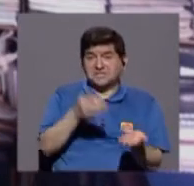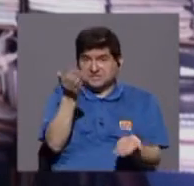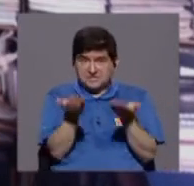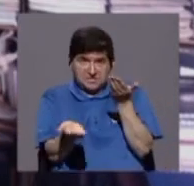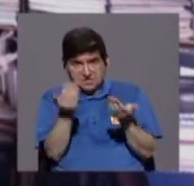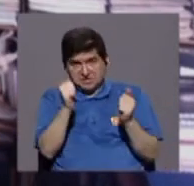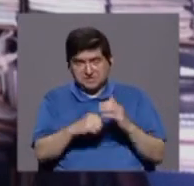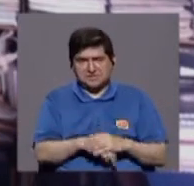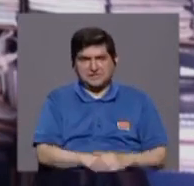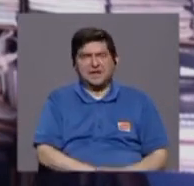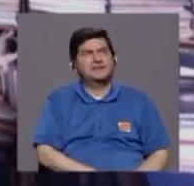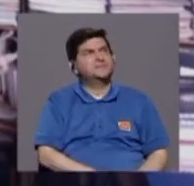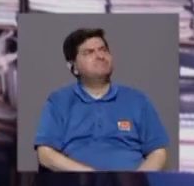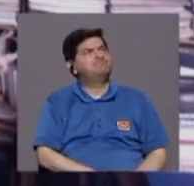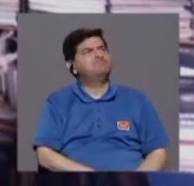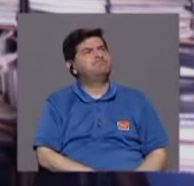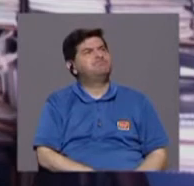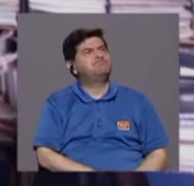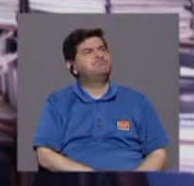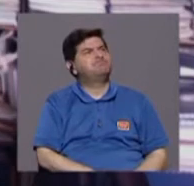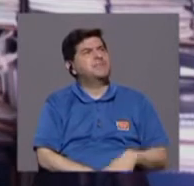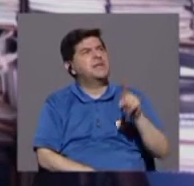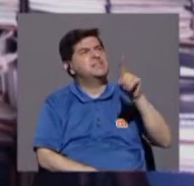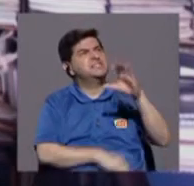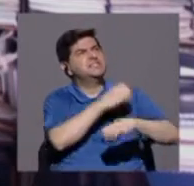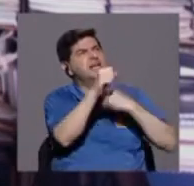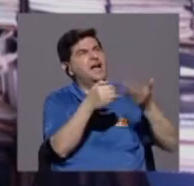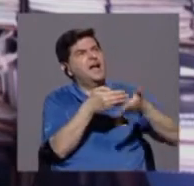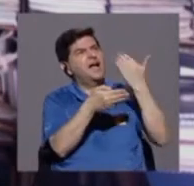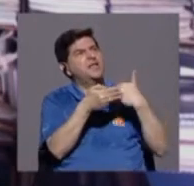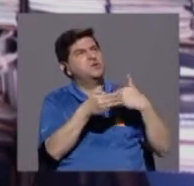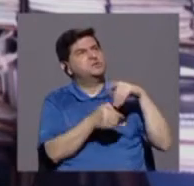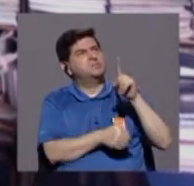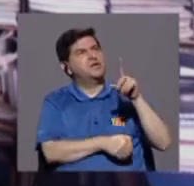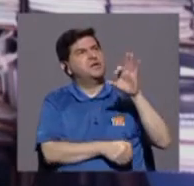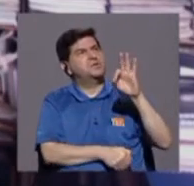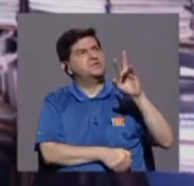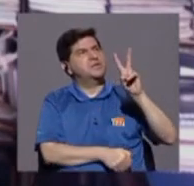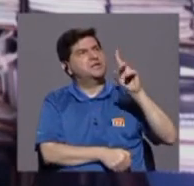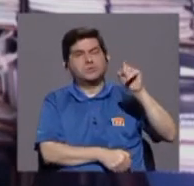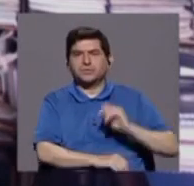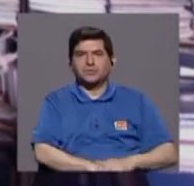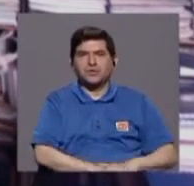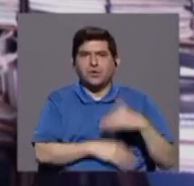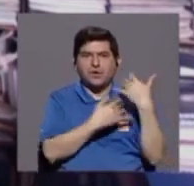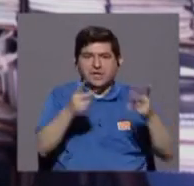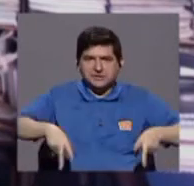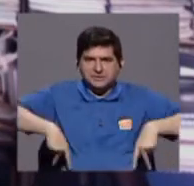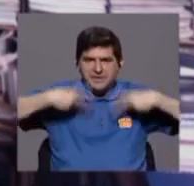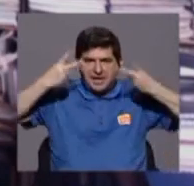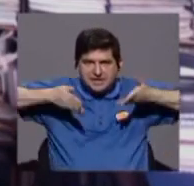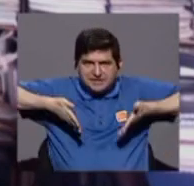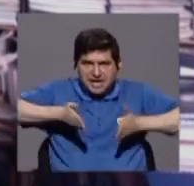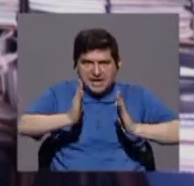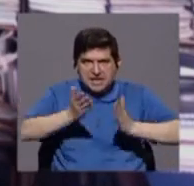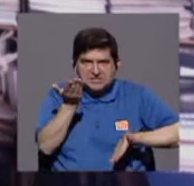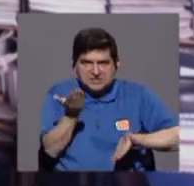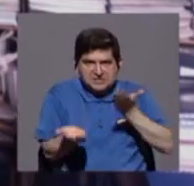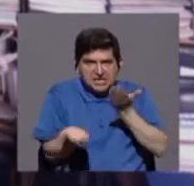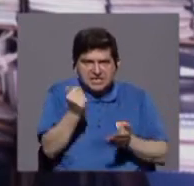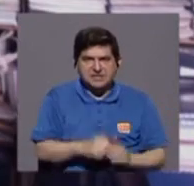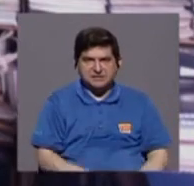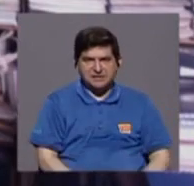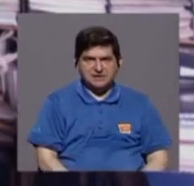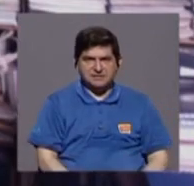así, hace 100 años, digamos, en 1921, la esperanza de vida al nacimiento era probablemente